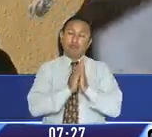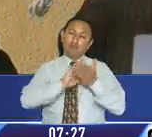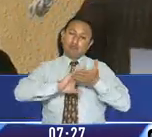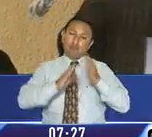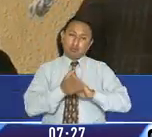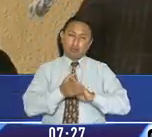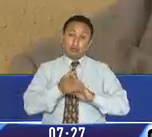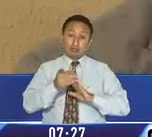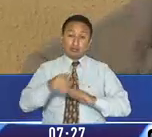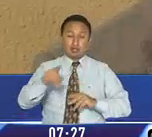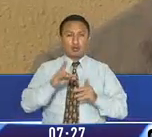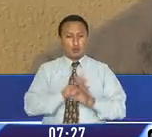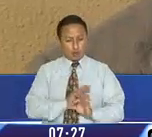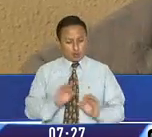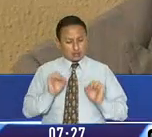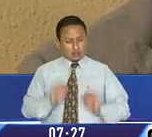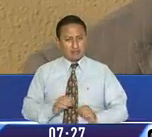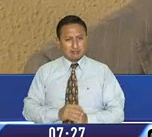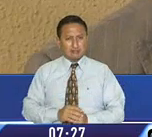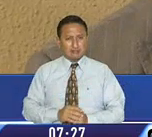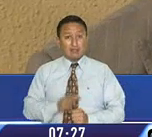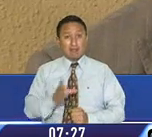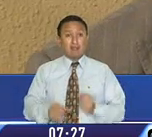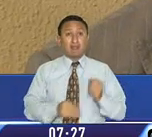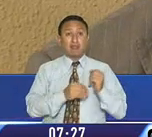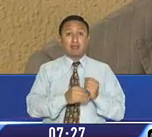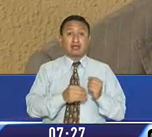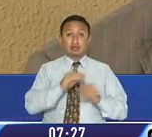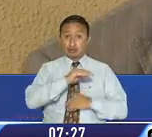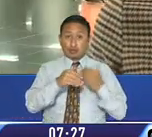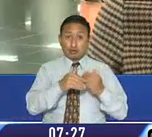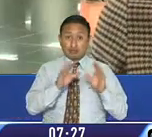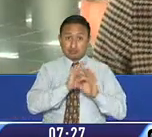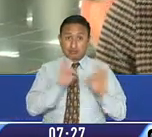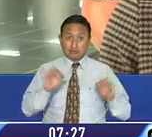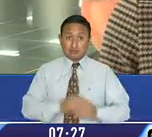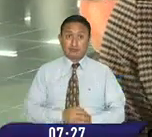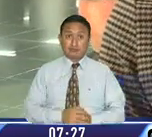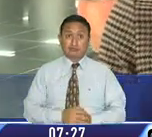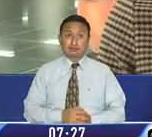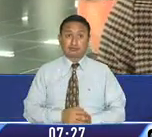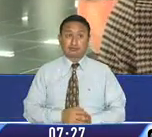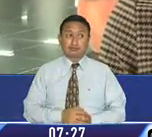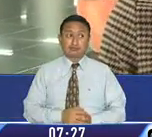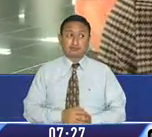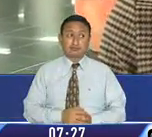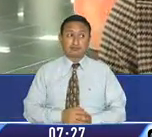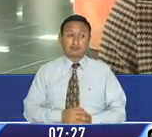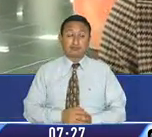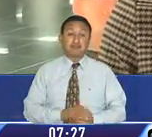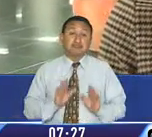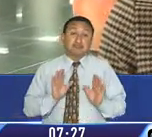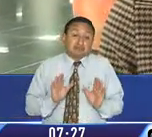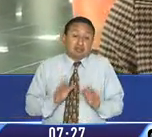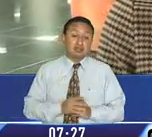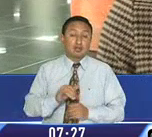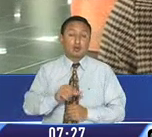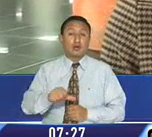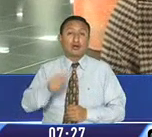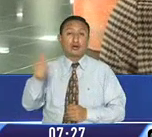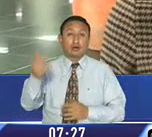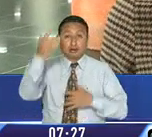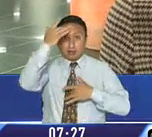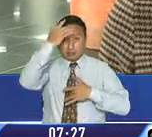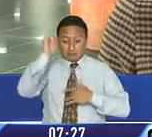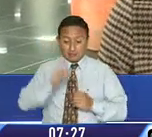continuar con la higiene personal y sumar la limpieza de alimentos. Suponemos que tiene la misma forma de contagio que las otras hepatitis, es